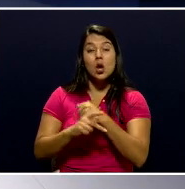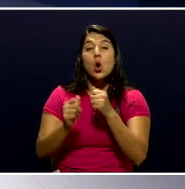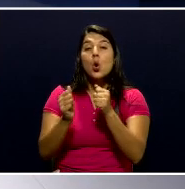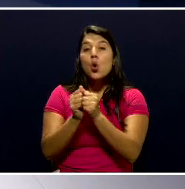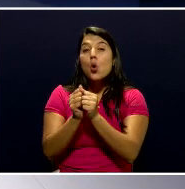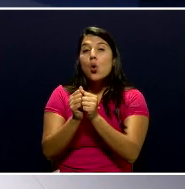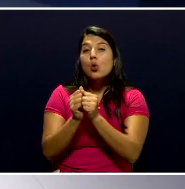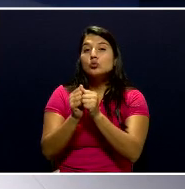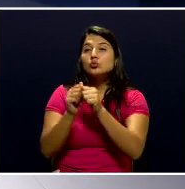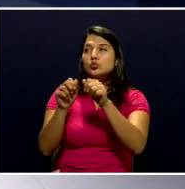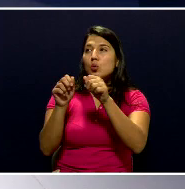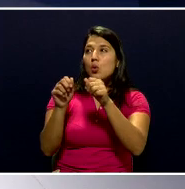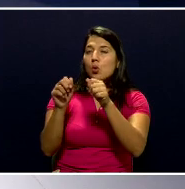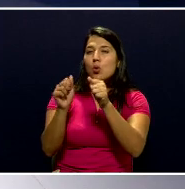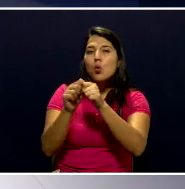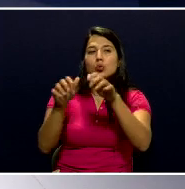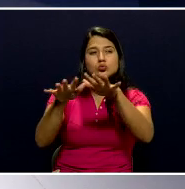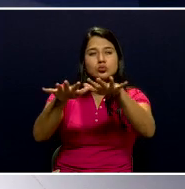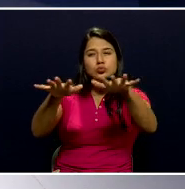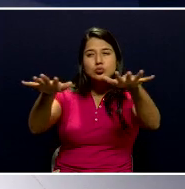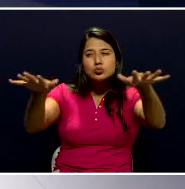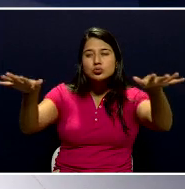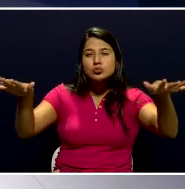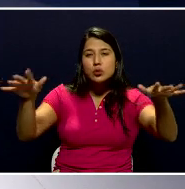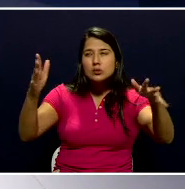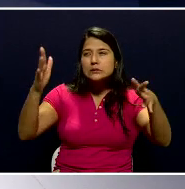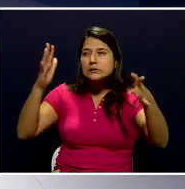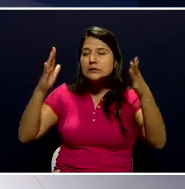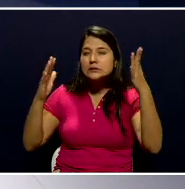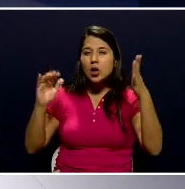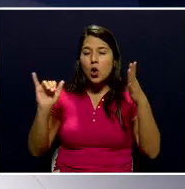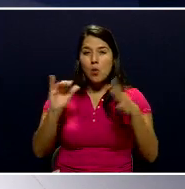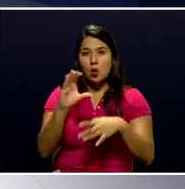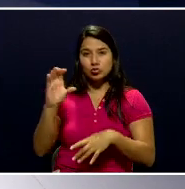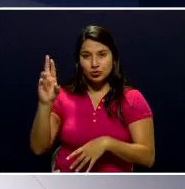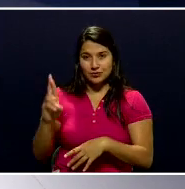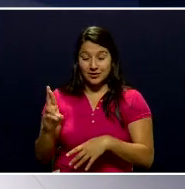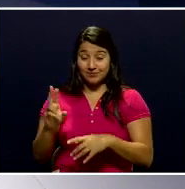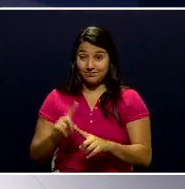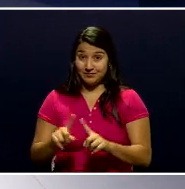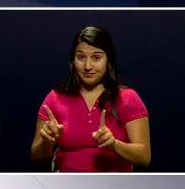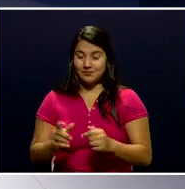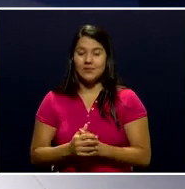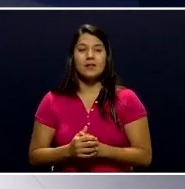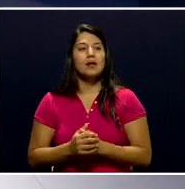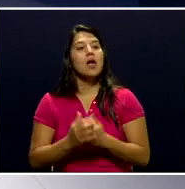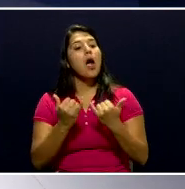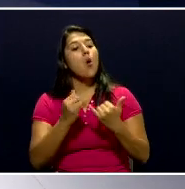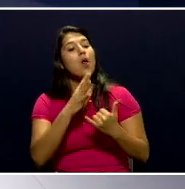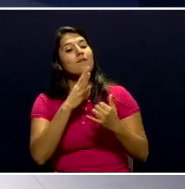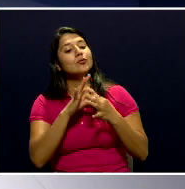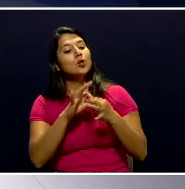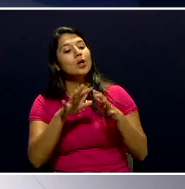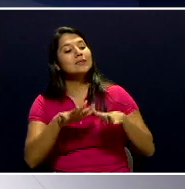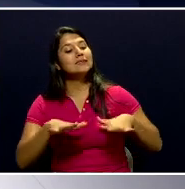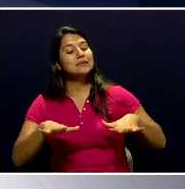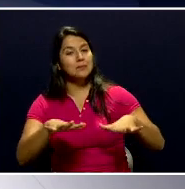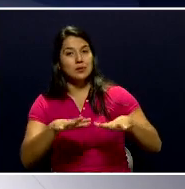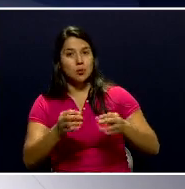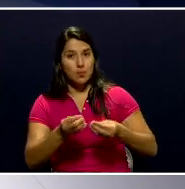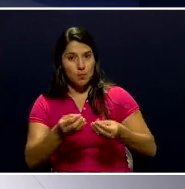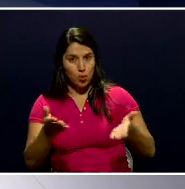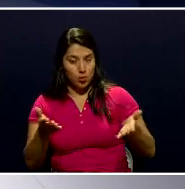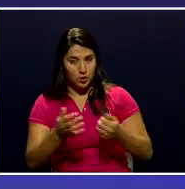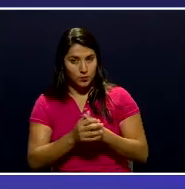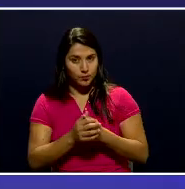y climático como es Costa Rica. Arquitecta, volviendo al tema del espacio público,